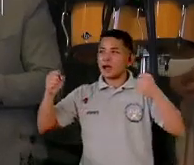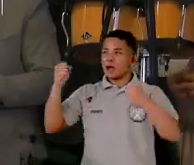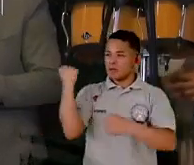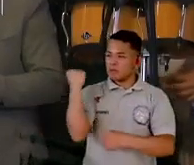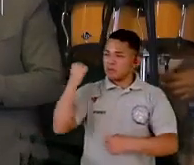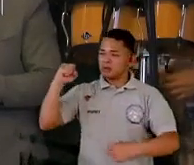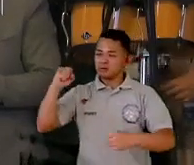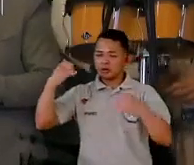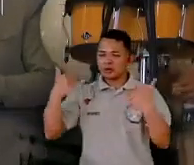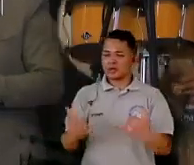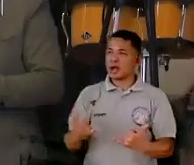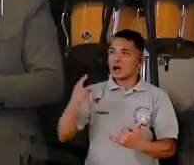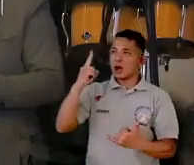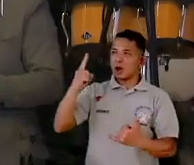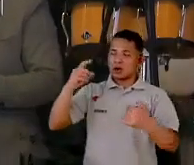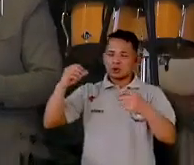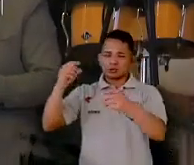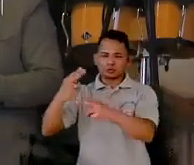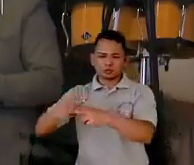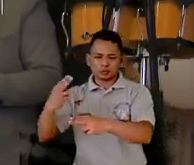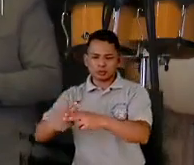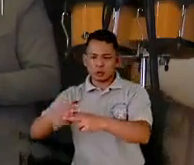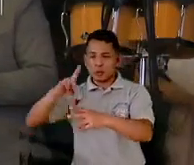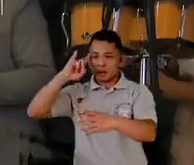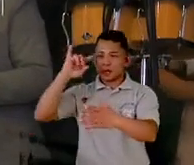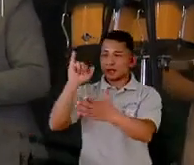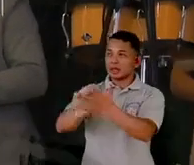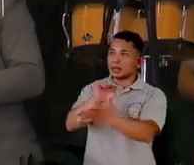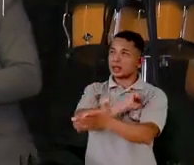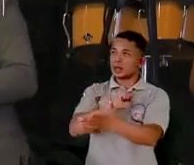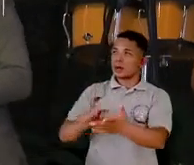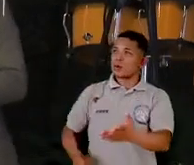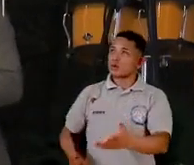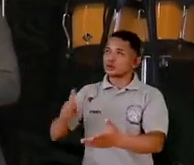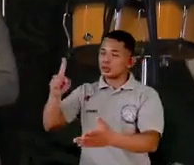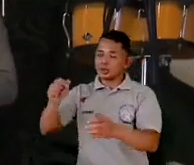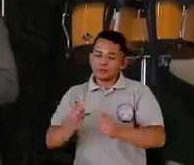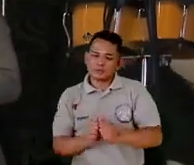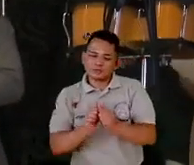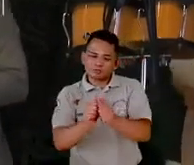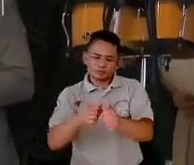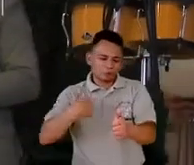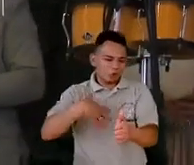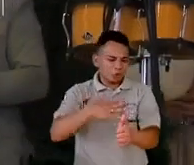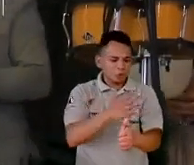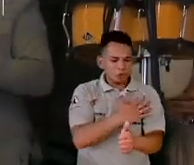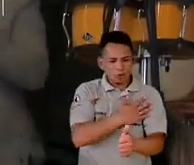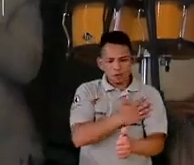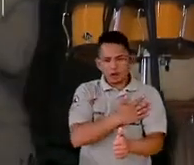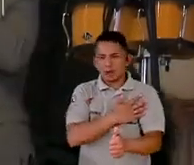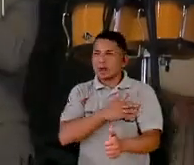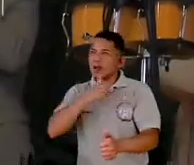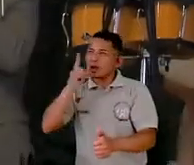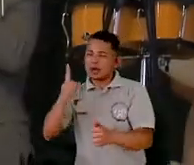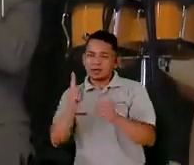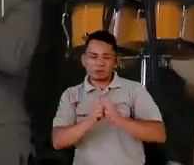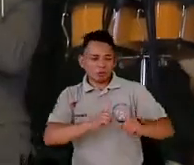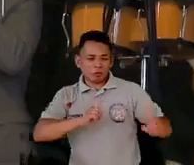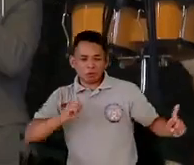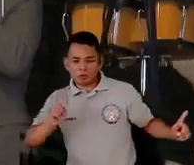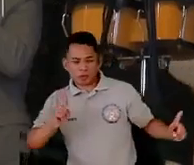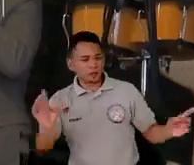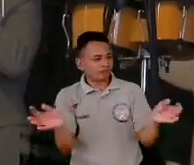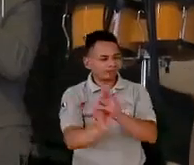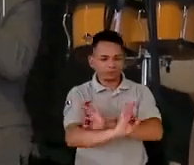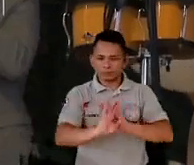nombre. Creemos, Señor, creemos que tú estás con nosotros, que tú no nos has dejado,